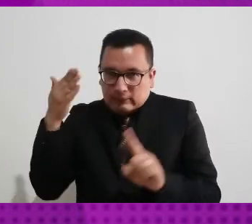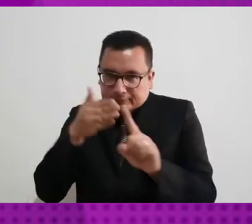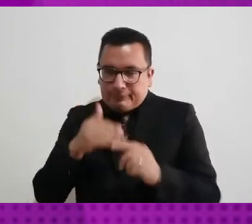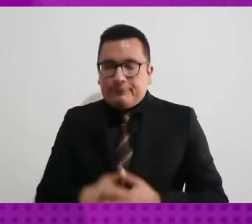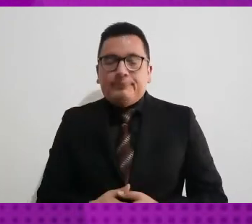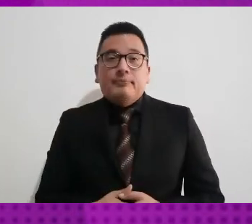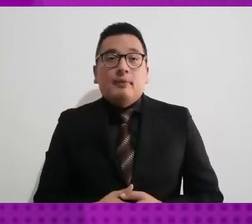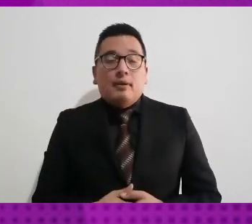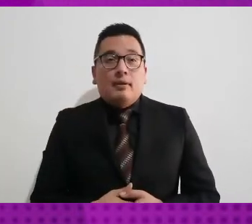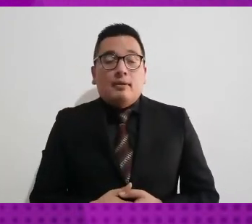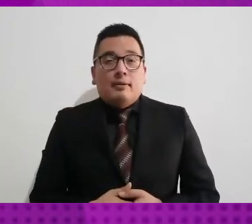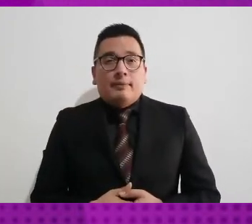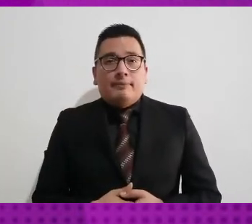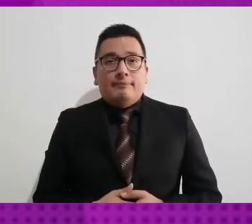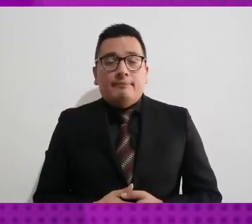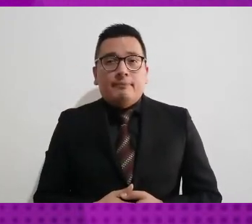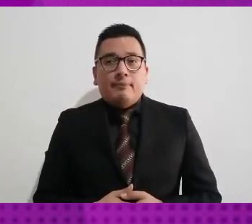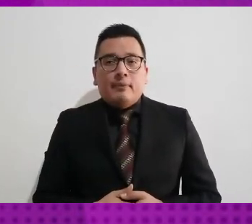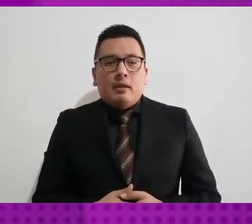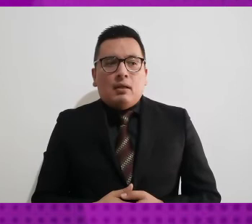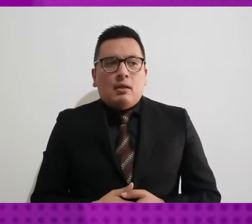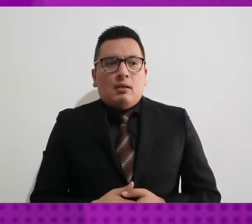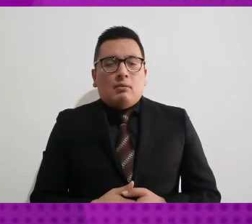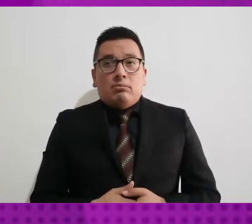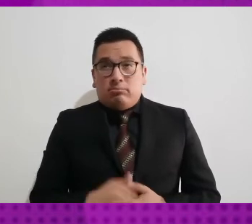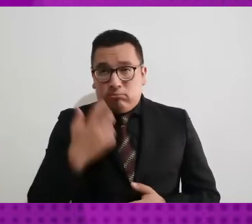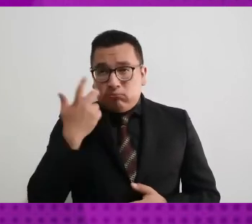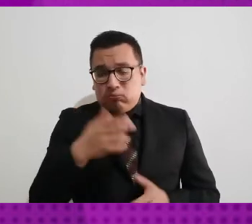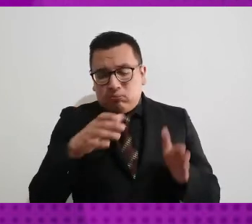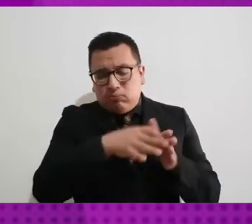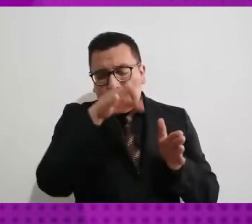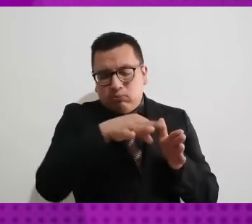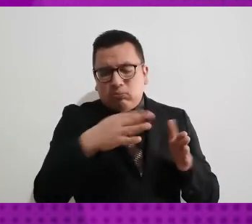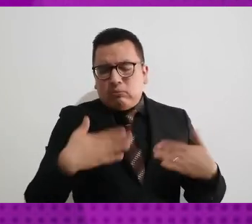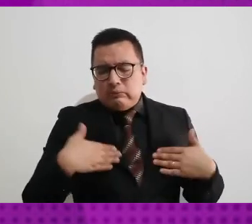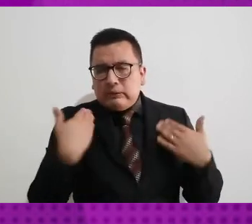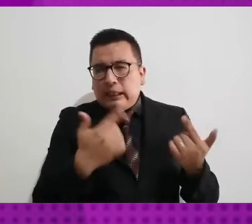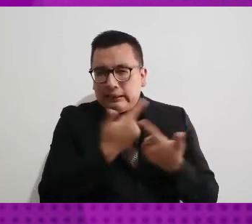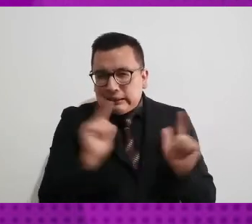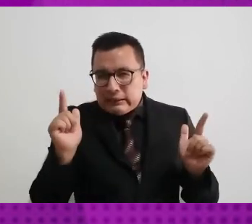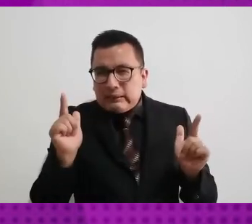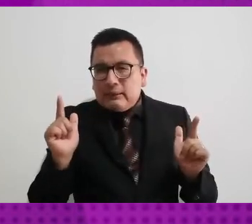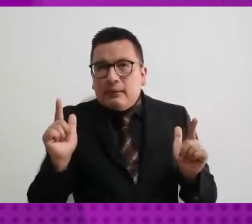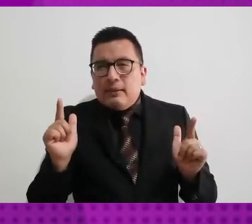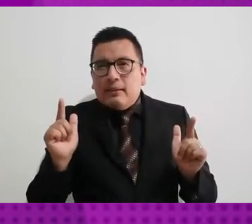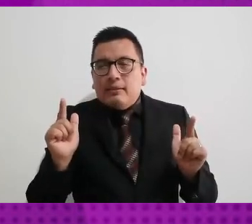hay manera de que podamos tener elecciones con integridad, confiables, libres,